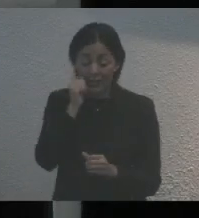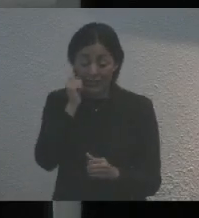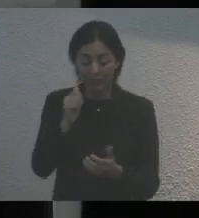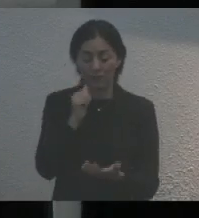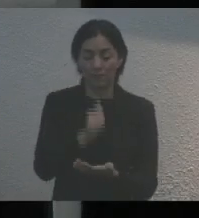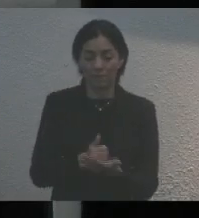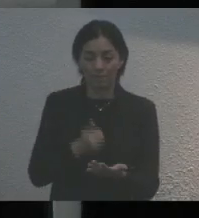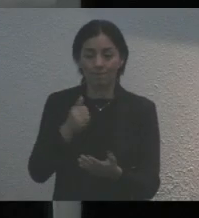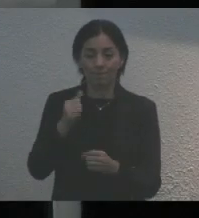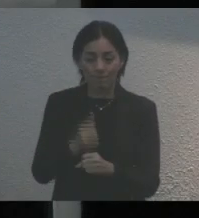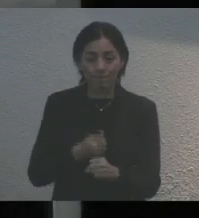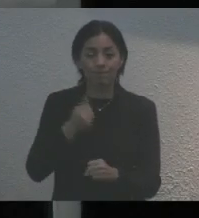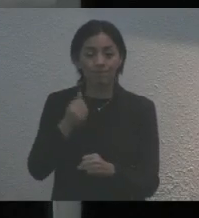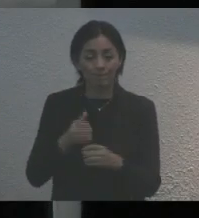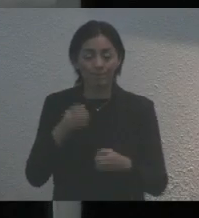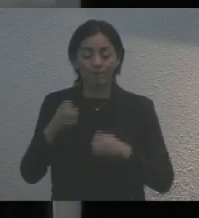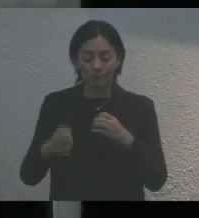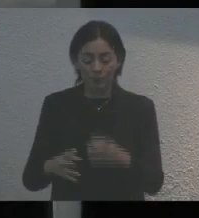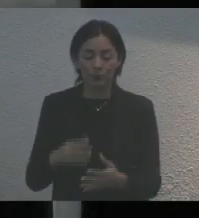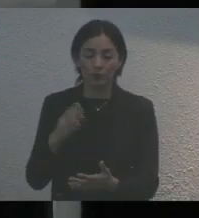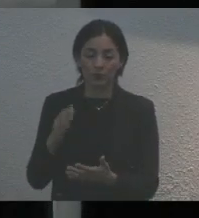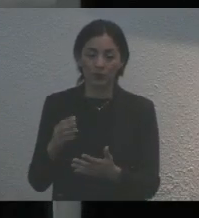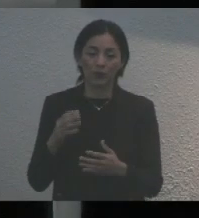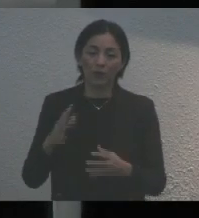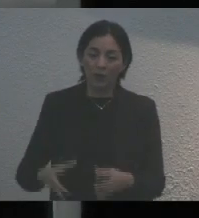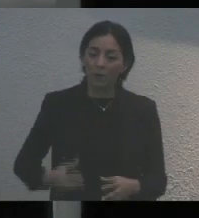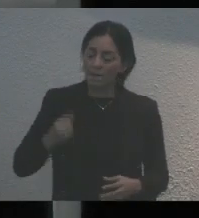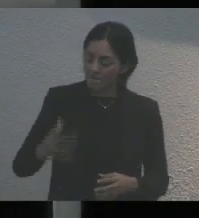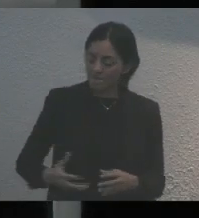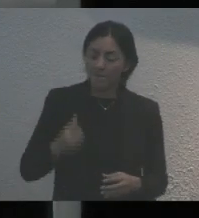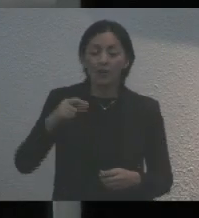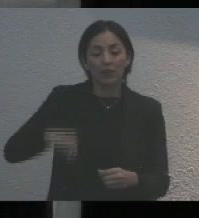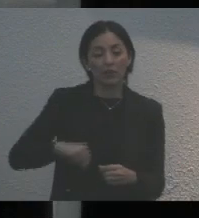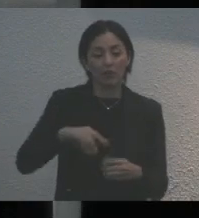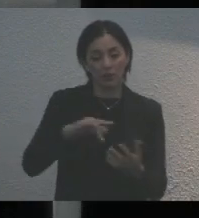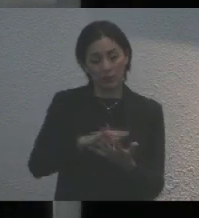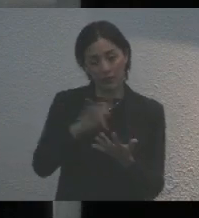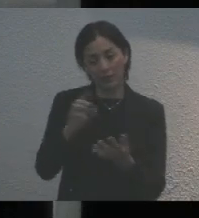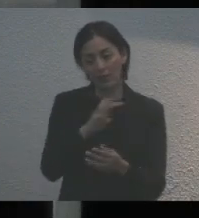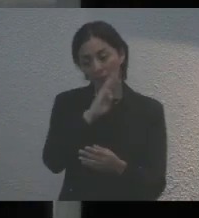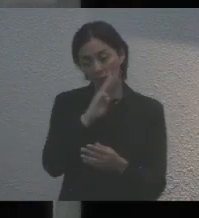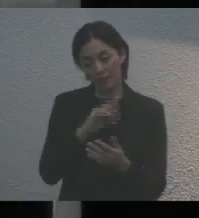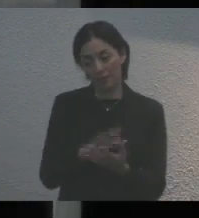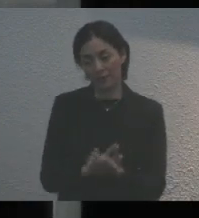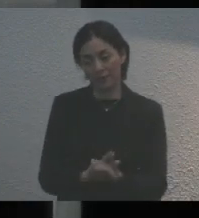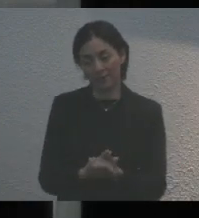saber que nada es imposible. Gracias, mamá. Todo lo bueno que soy te lo debo a ti.